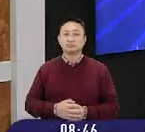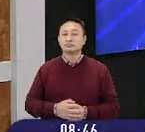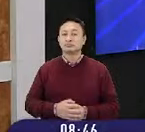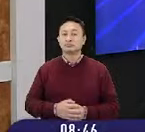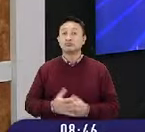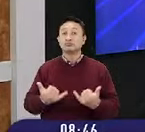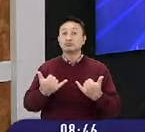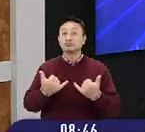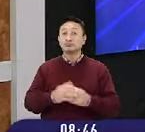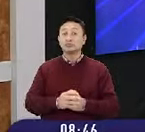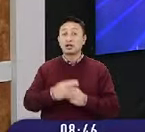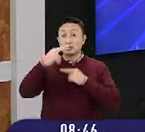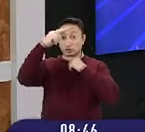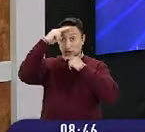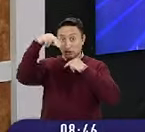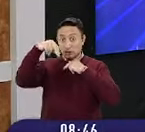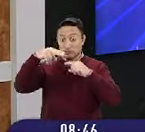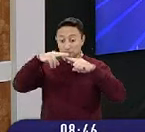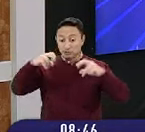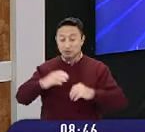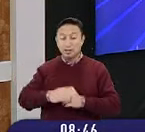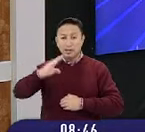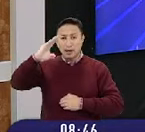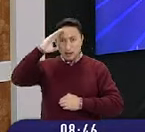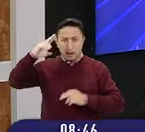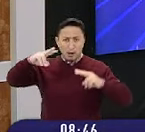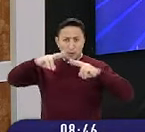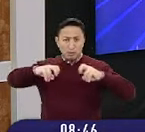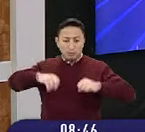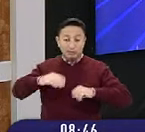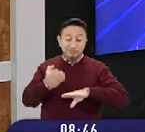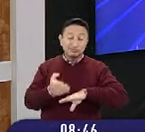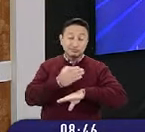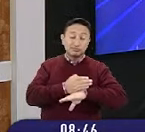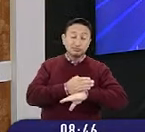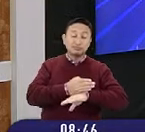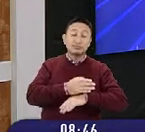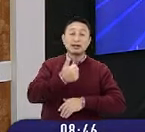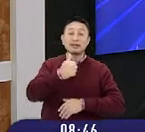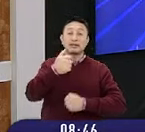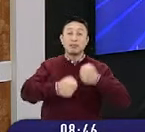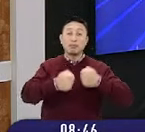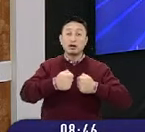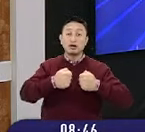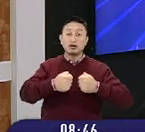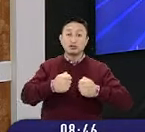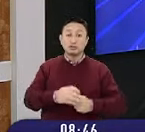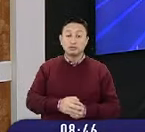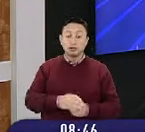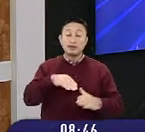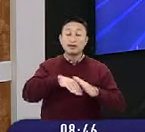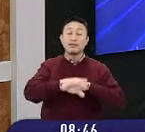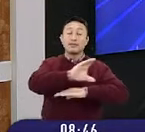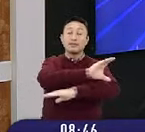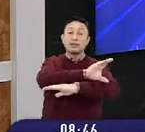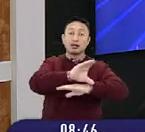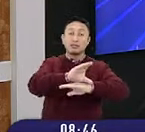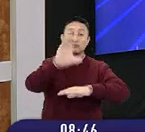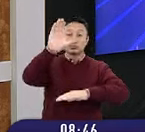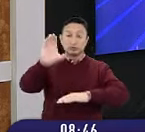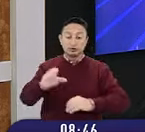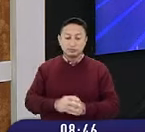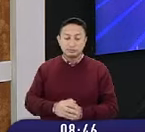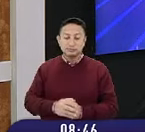Vamos con noticias en desarrollo. Un operativo policial realizado la madrugada de este día 10 de mayo. Esto en una finca ubicada en la Villa La Costa.